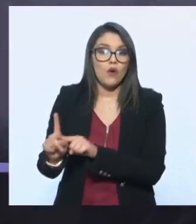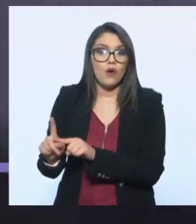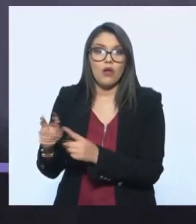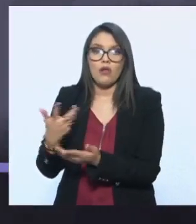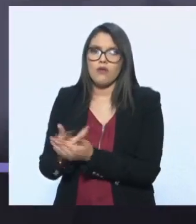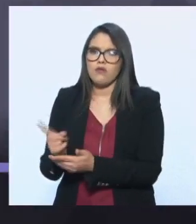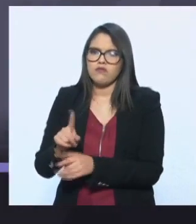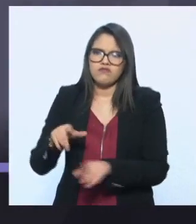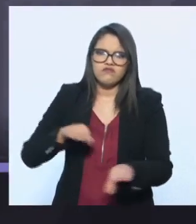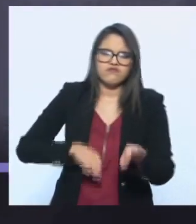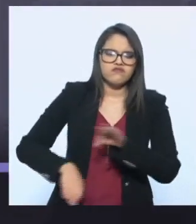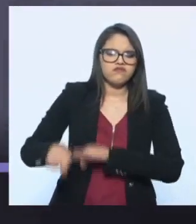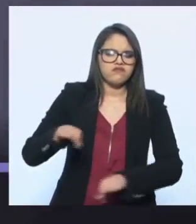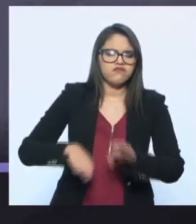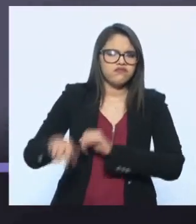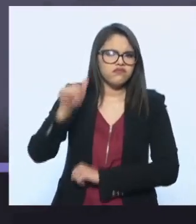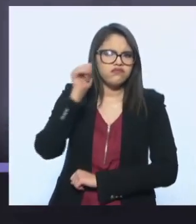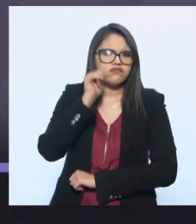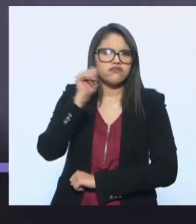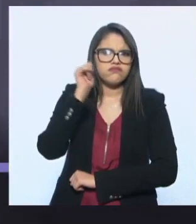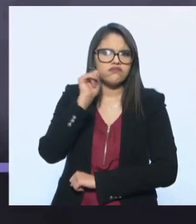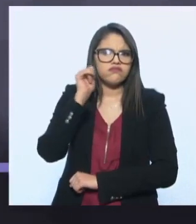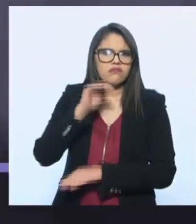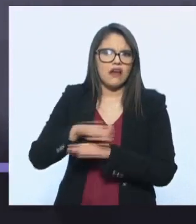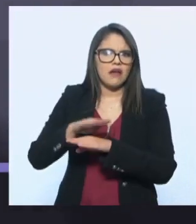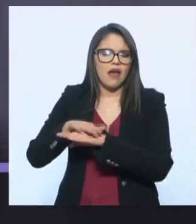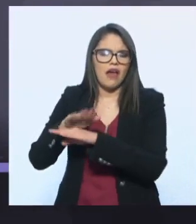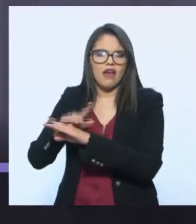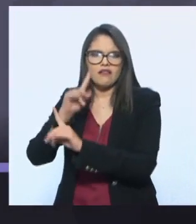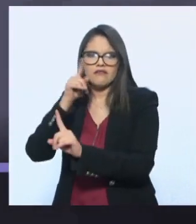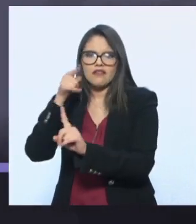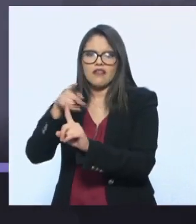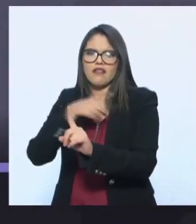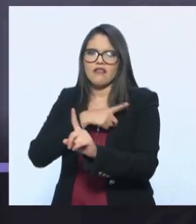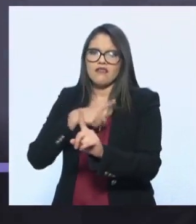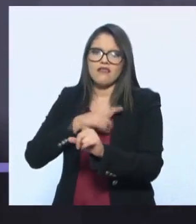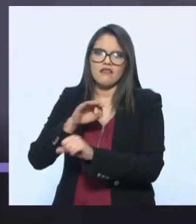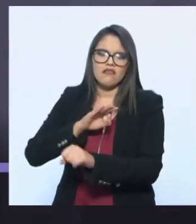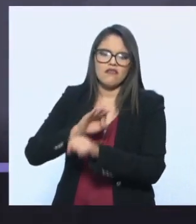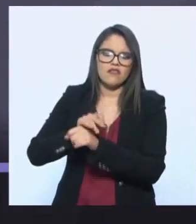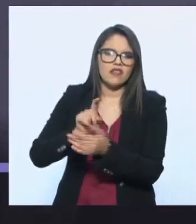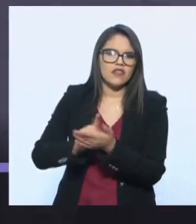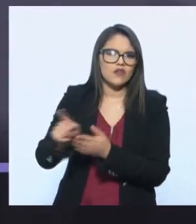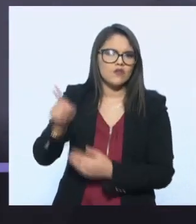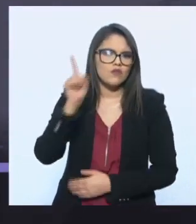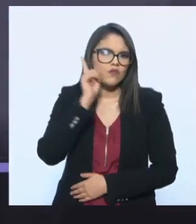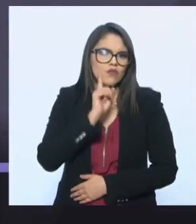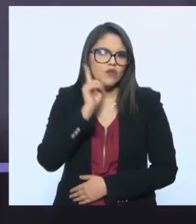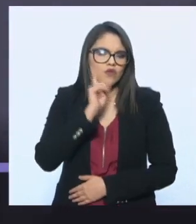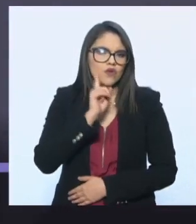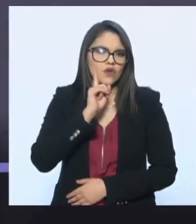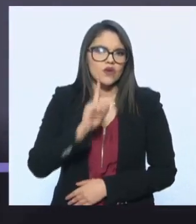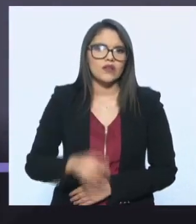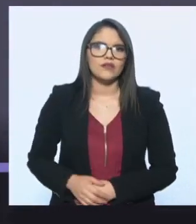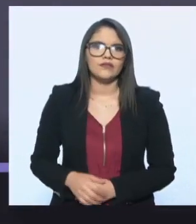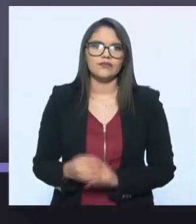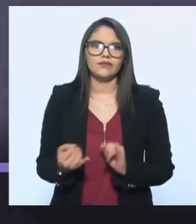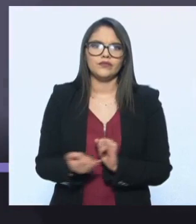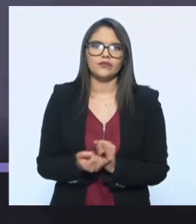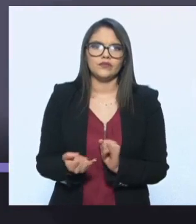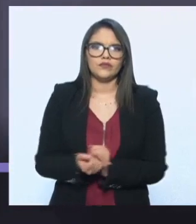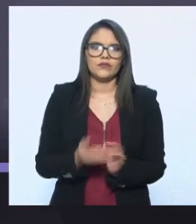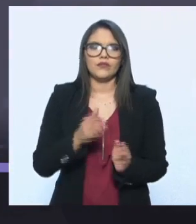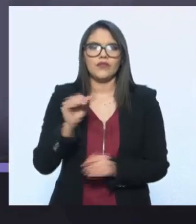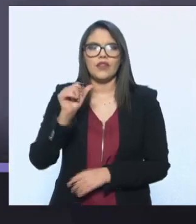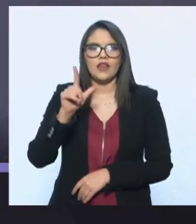descanso, siempre ha sido su convicción el luchar por el derecho de la mujer. Y bueno, y también Alejandra Rojo de la Vega. Alejandra Rojo de